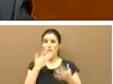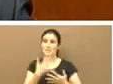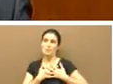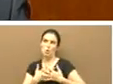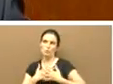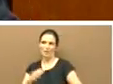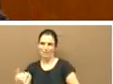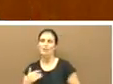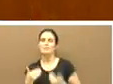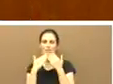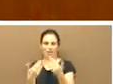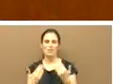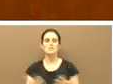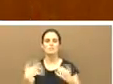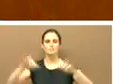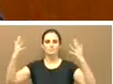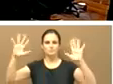entenderse. Muchas gracias. Gracias.